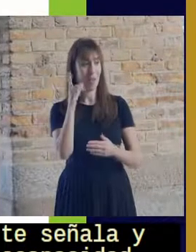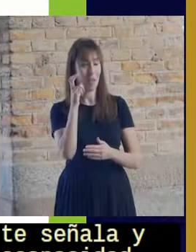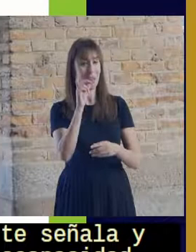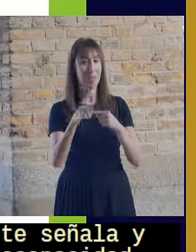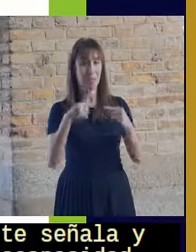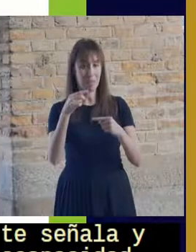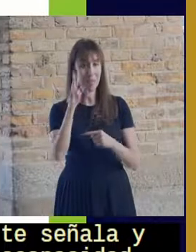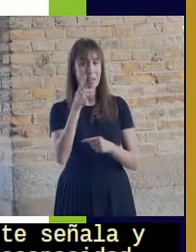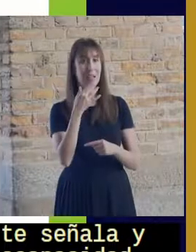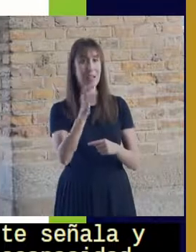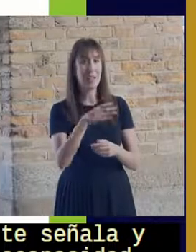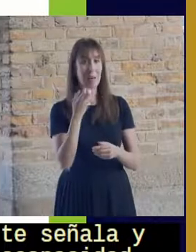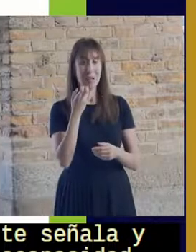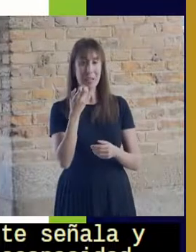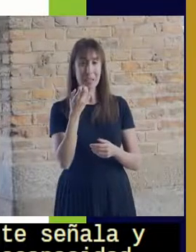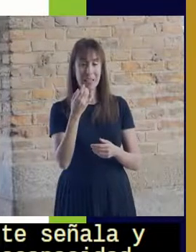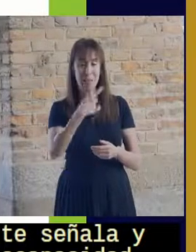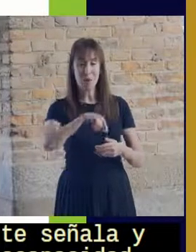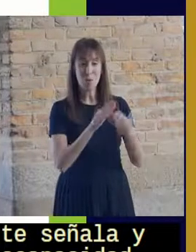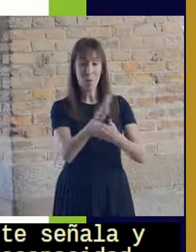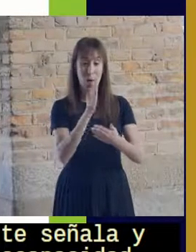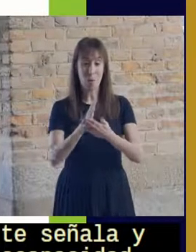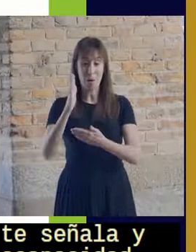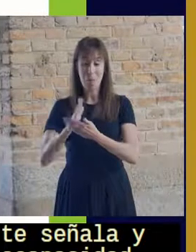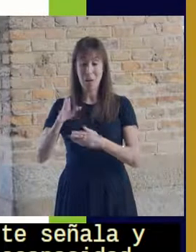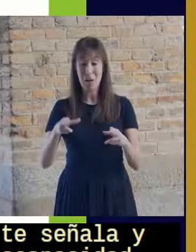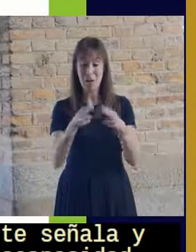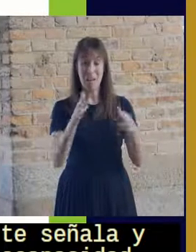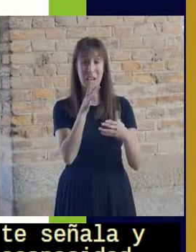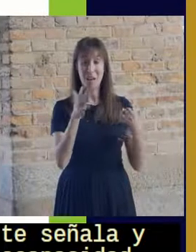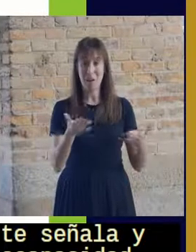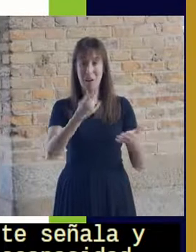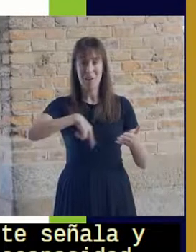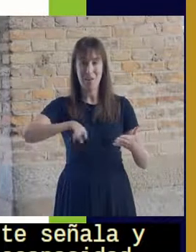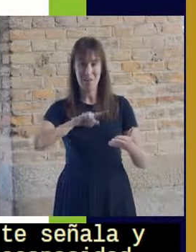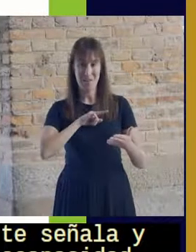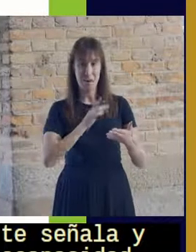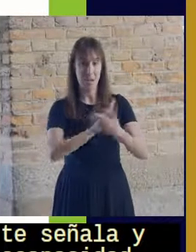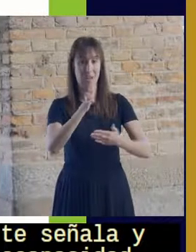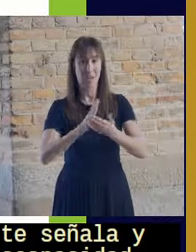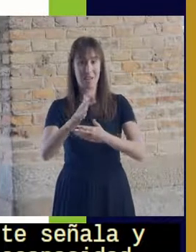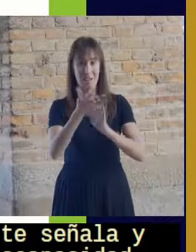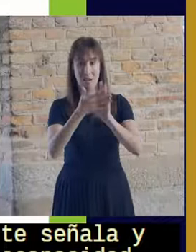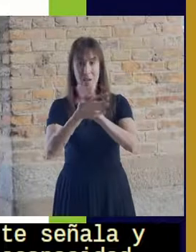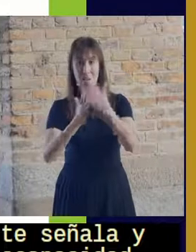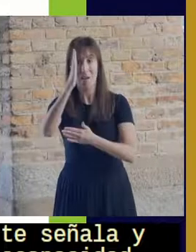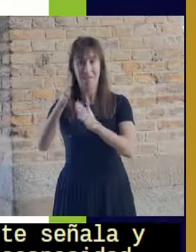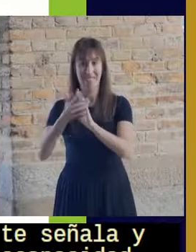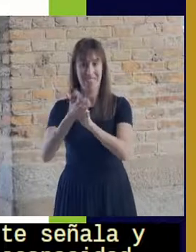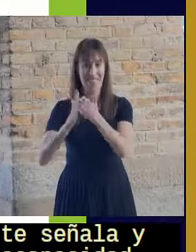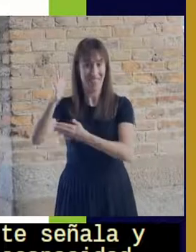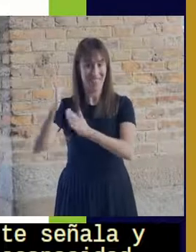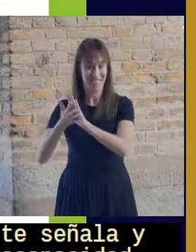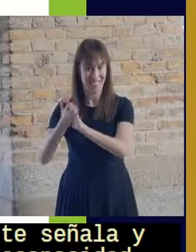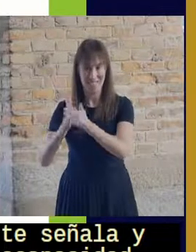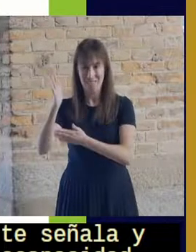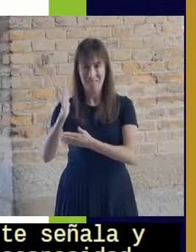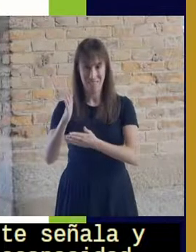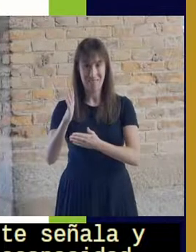pero si no si nos interrumpimos todos y además en esta sociedad Ahora que nos atropellamos todos uno uno con respecto a